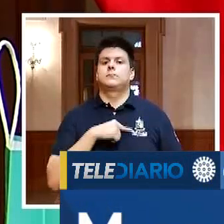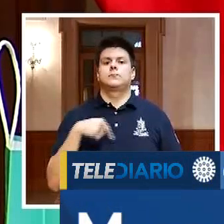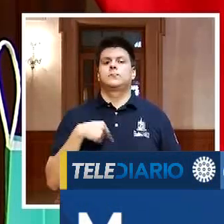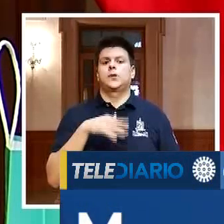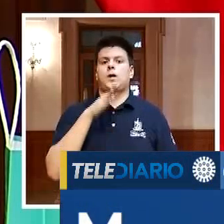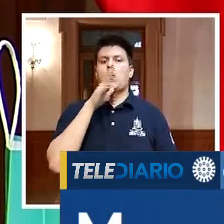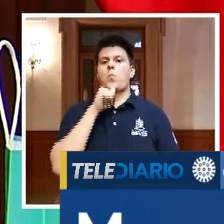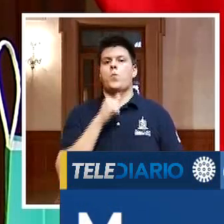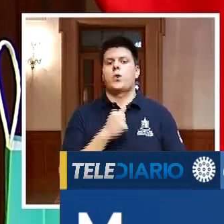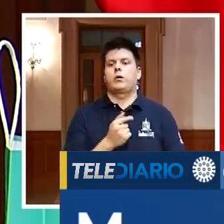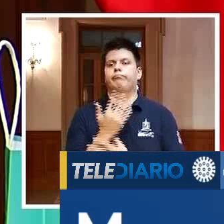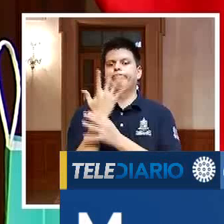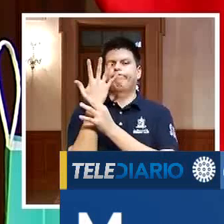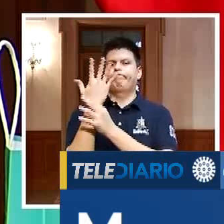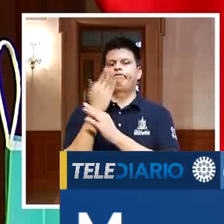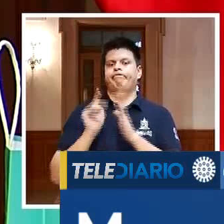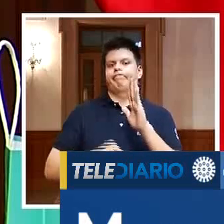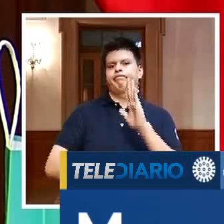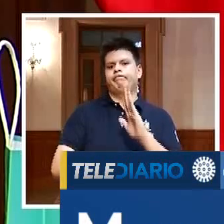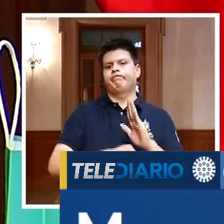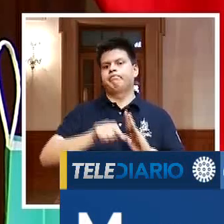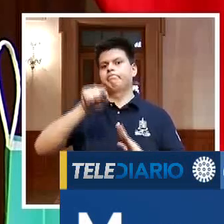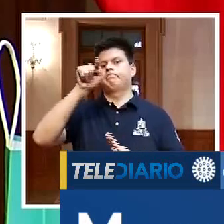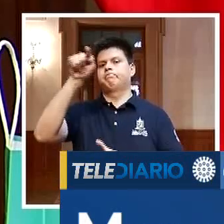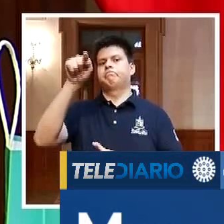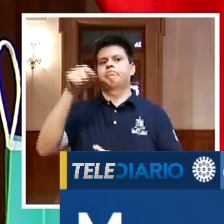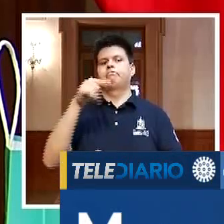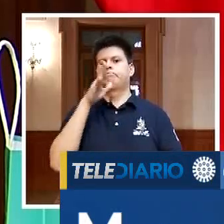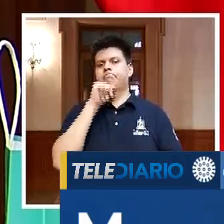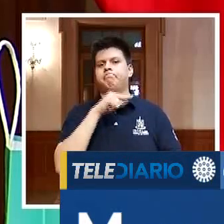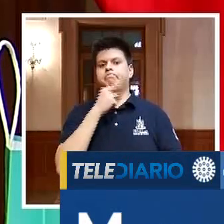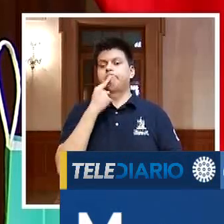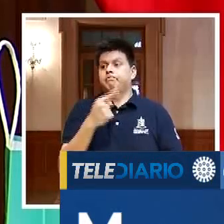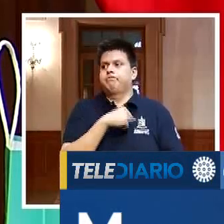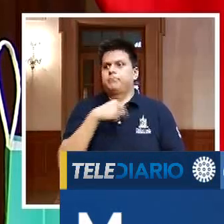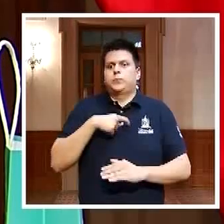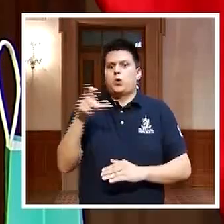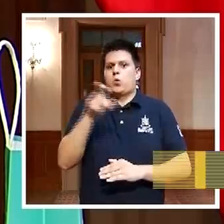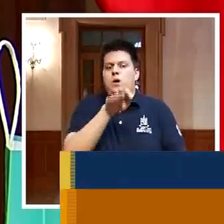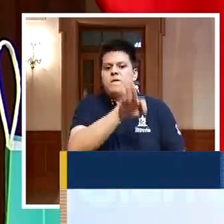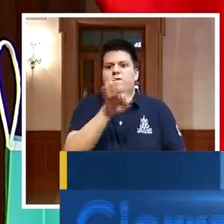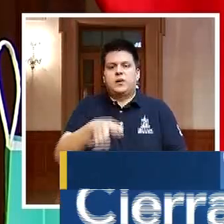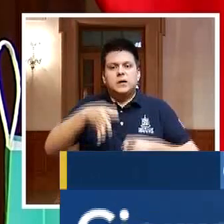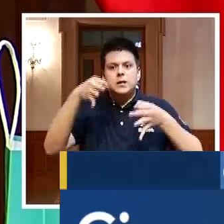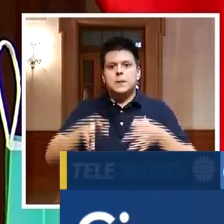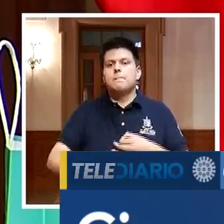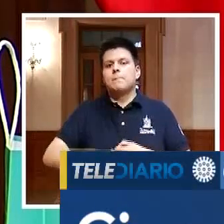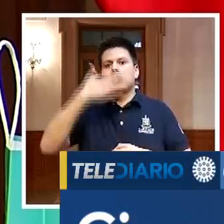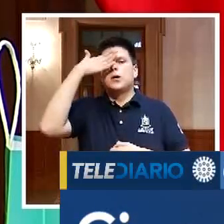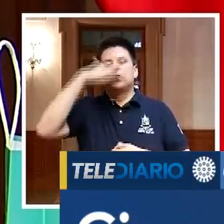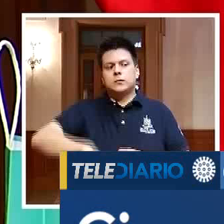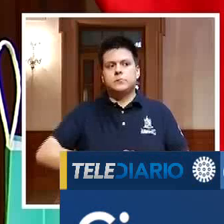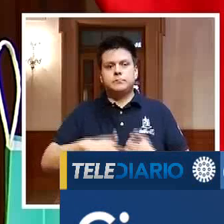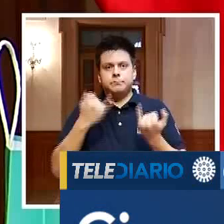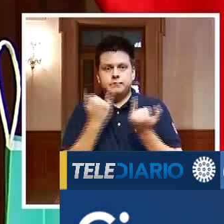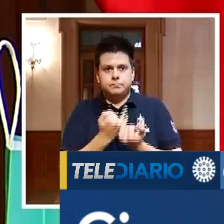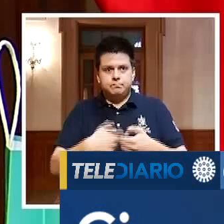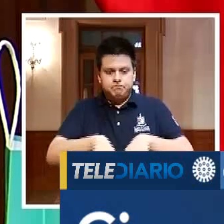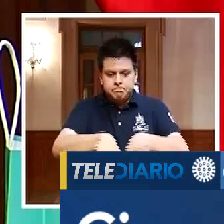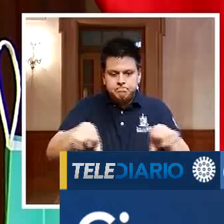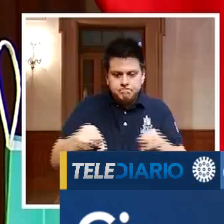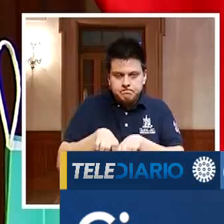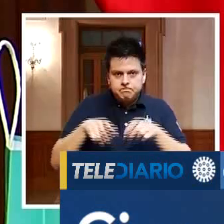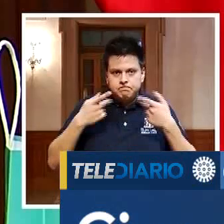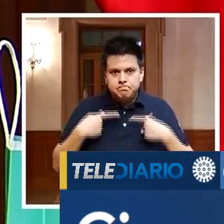decir un pico. No podemos decir cuándo lo vamos a tener. Lo que sí estoy convencido, al igual que mi equipo de